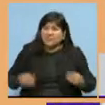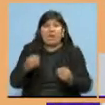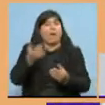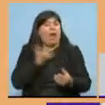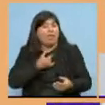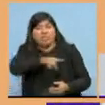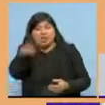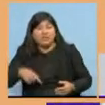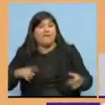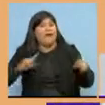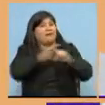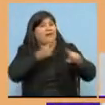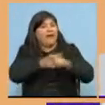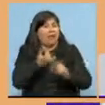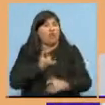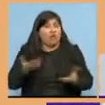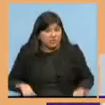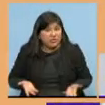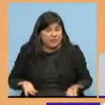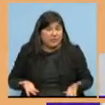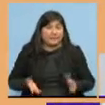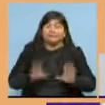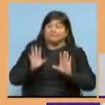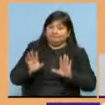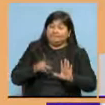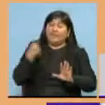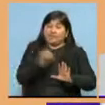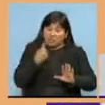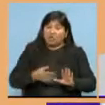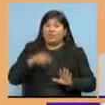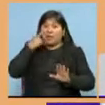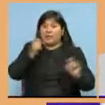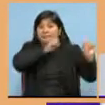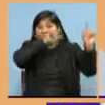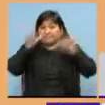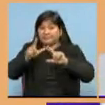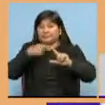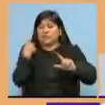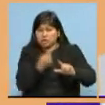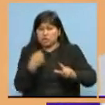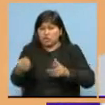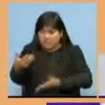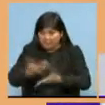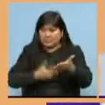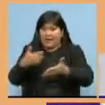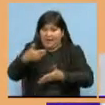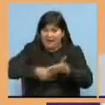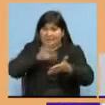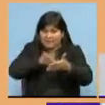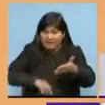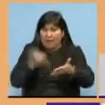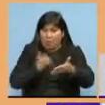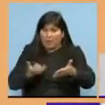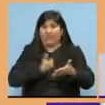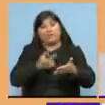con determinadas fábricas que mandamos carta documento buenos aires- directamente nos han cambiado la cosa y en otra ocasión es decir hemos